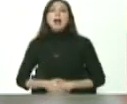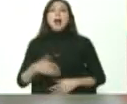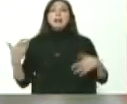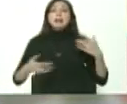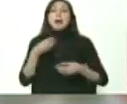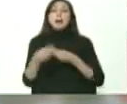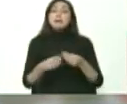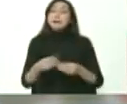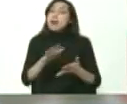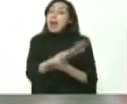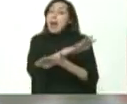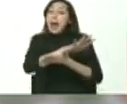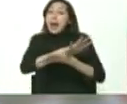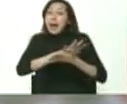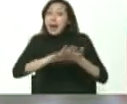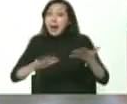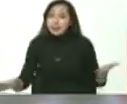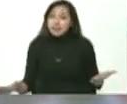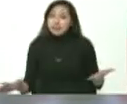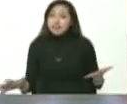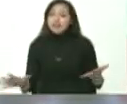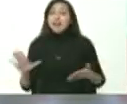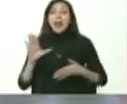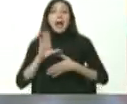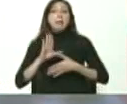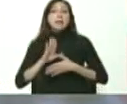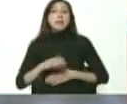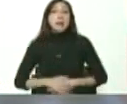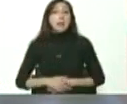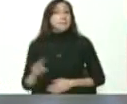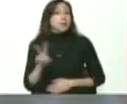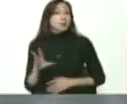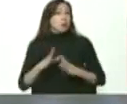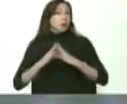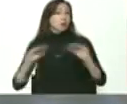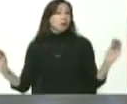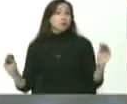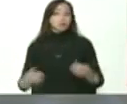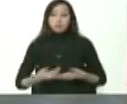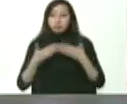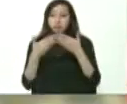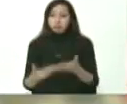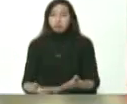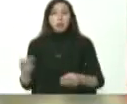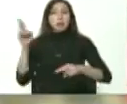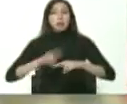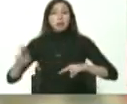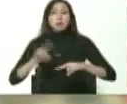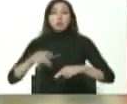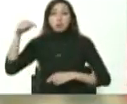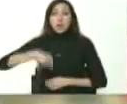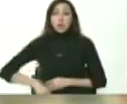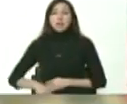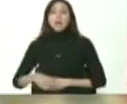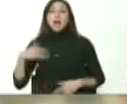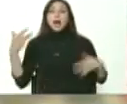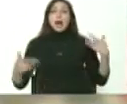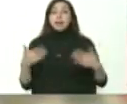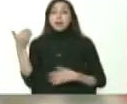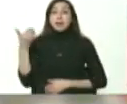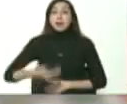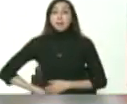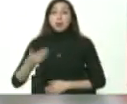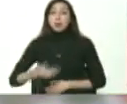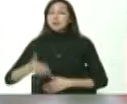vacunación gratuita de las Américas. Venezuela tiene todas las vacunas para los niños y niñas en esta jornada tan